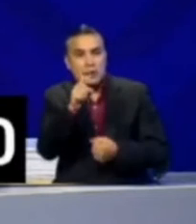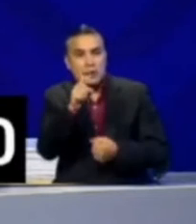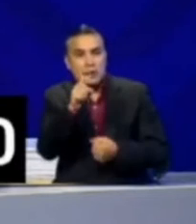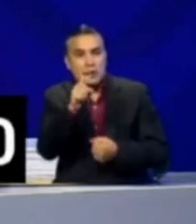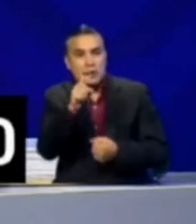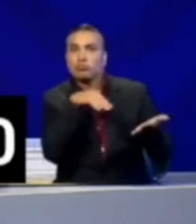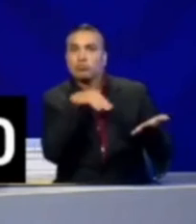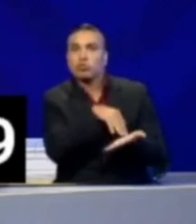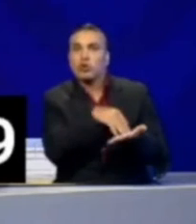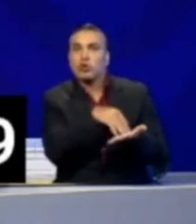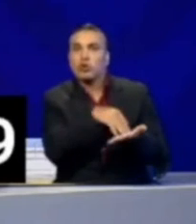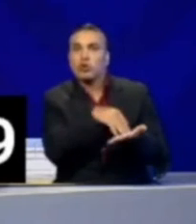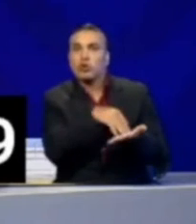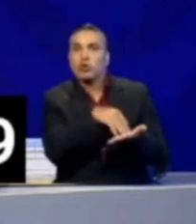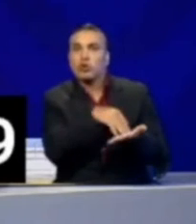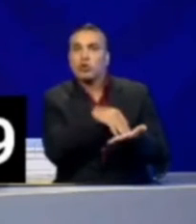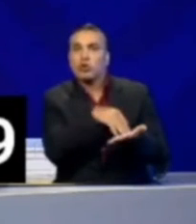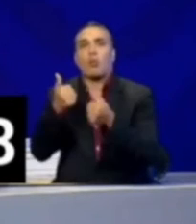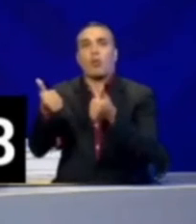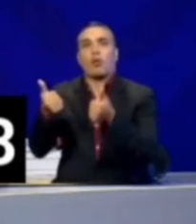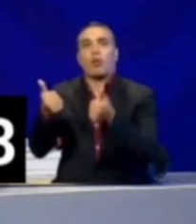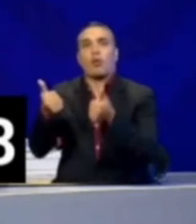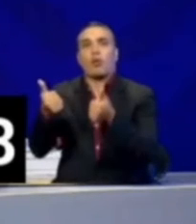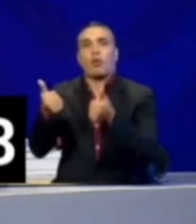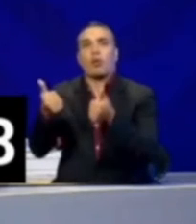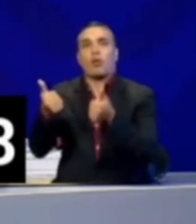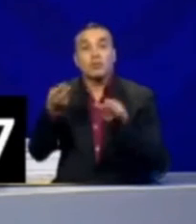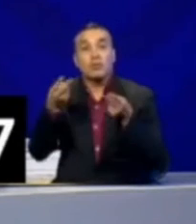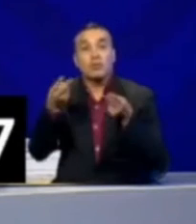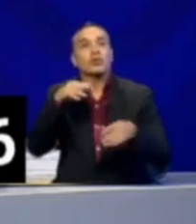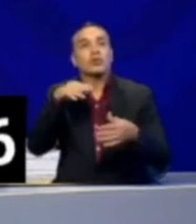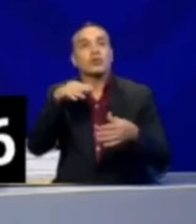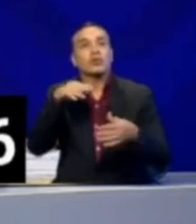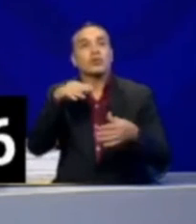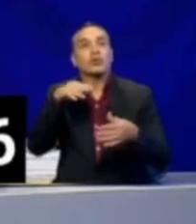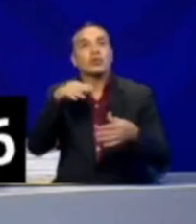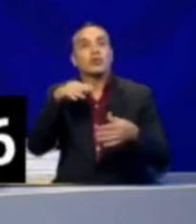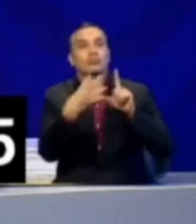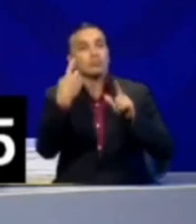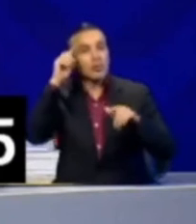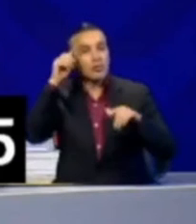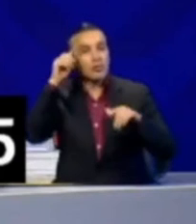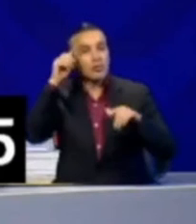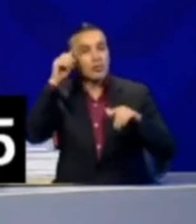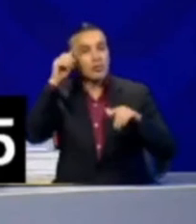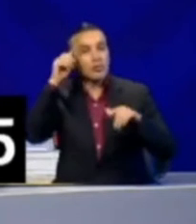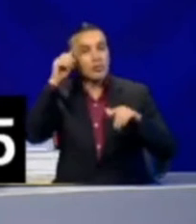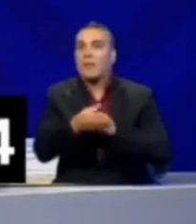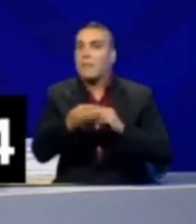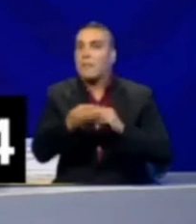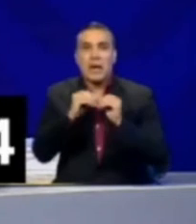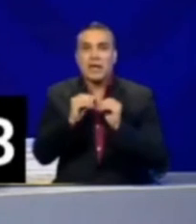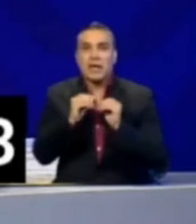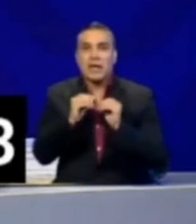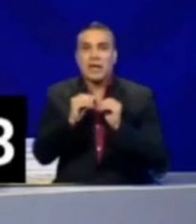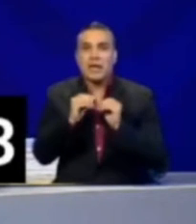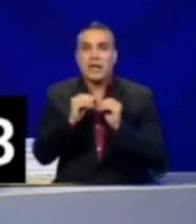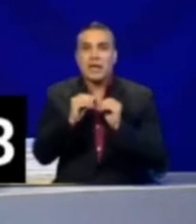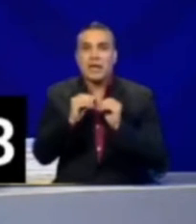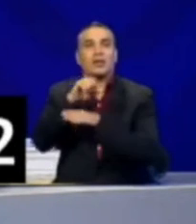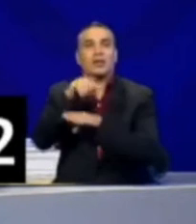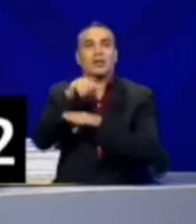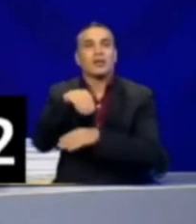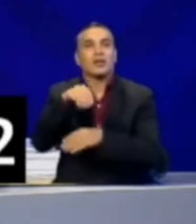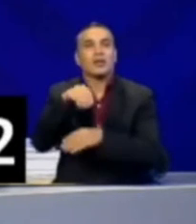civil, y ampliar también la educación online para permitir el acceso de mayores jóvenes ecuatorianos a la